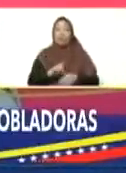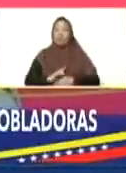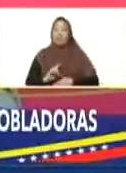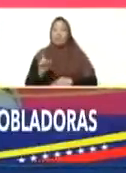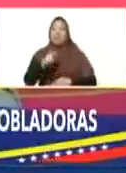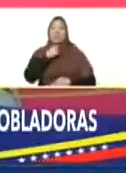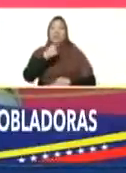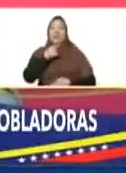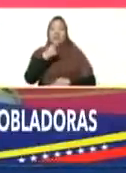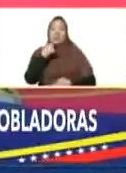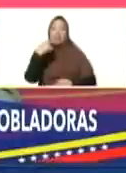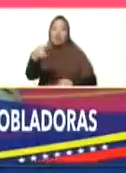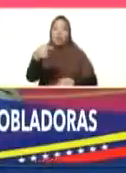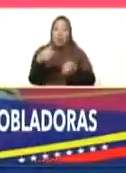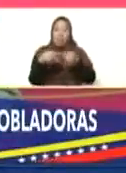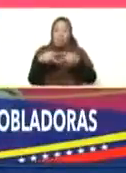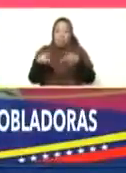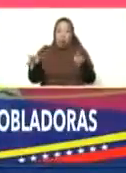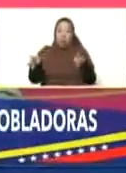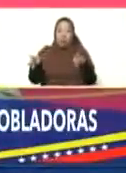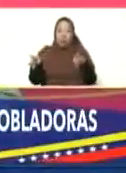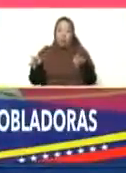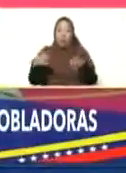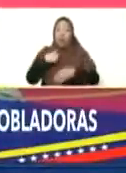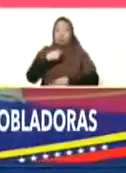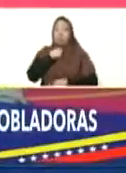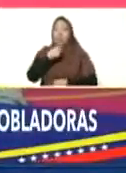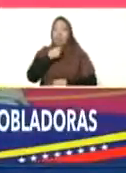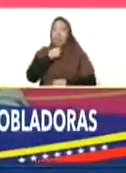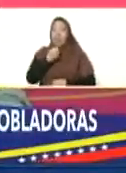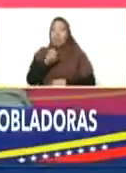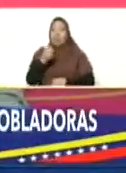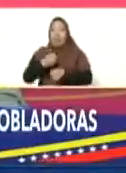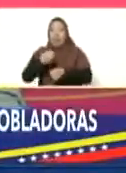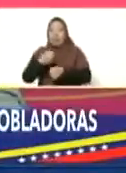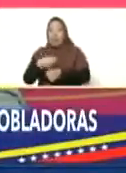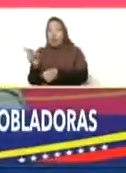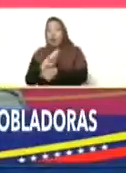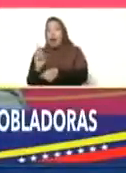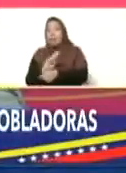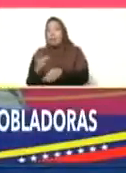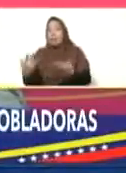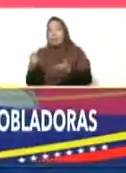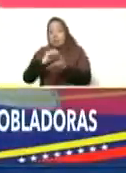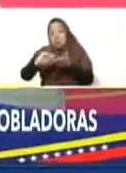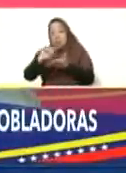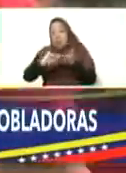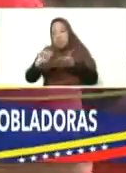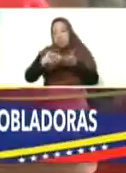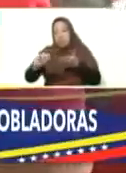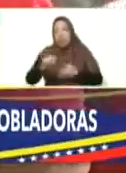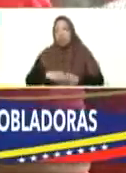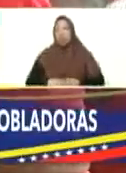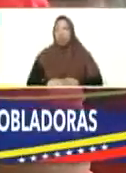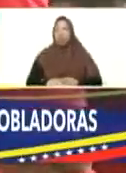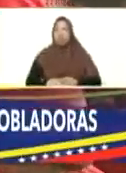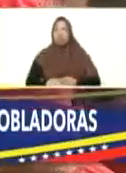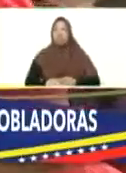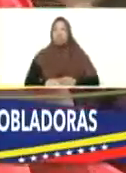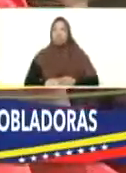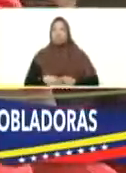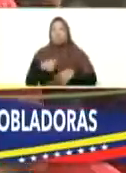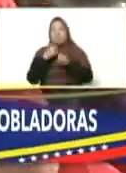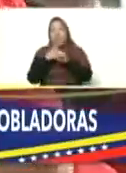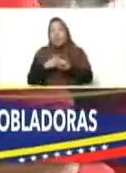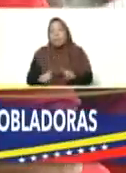me gusta que me lo digan en público los nombres estuvo más rápido pero de al menos por escrito presidente sin embargo